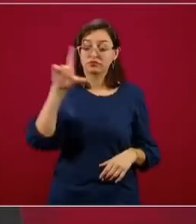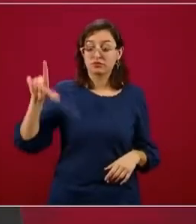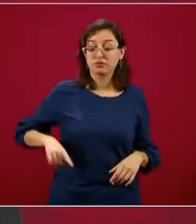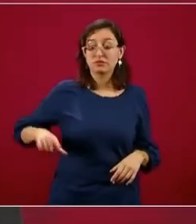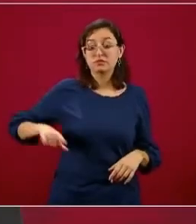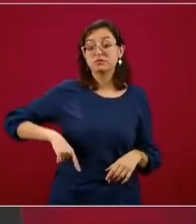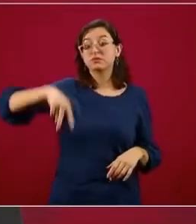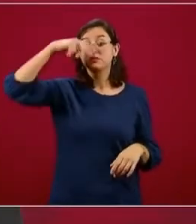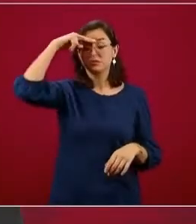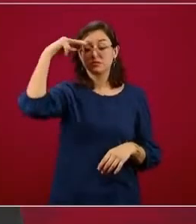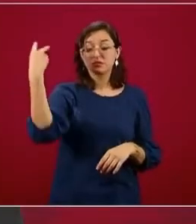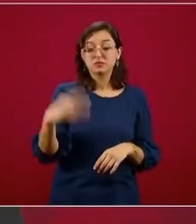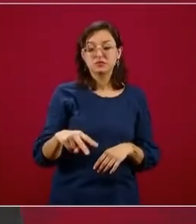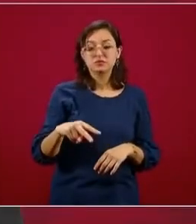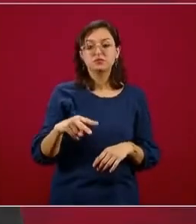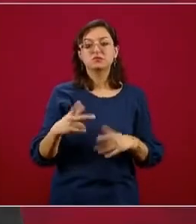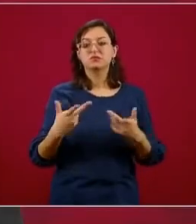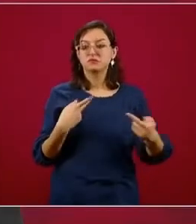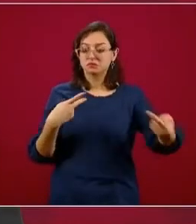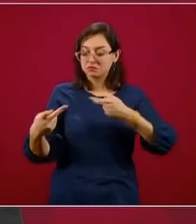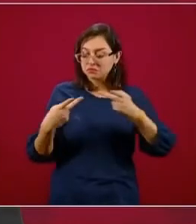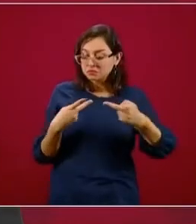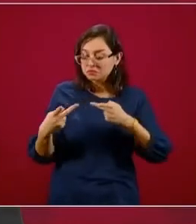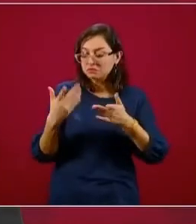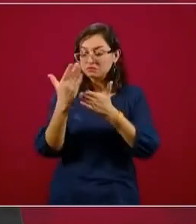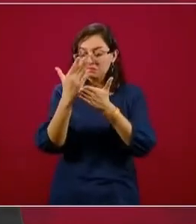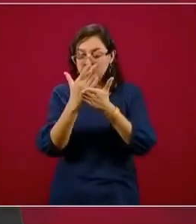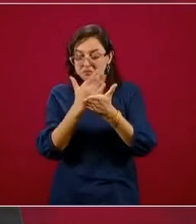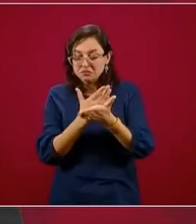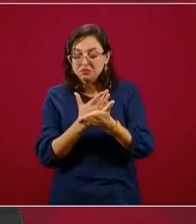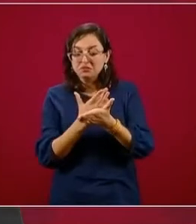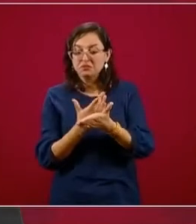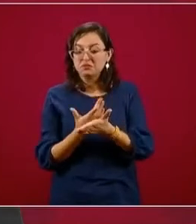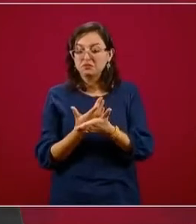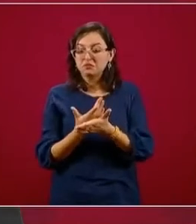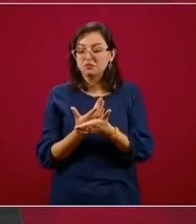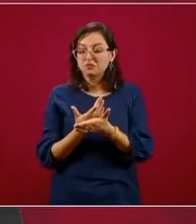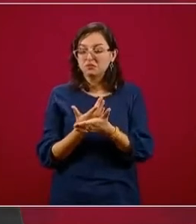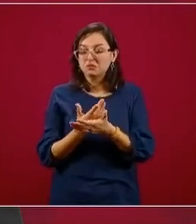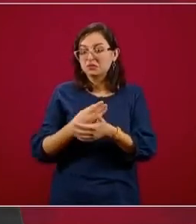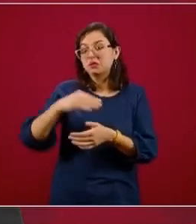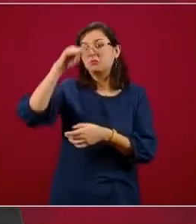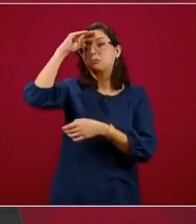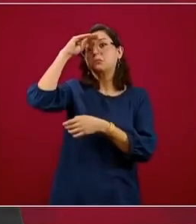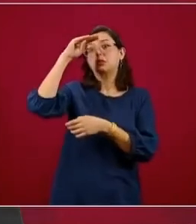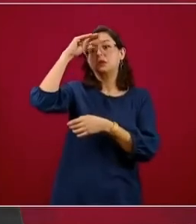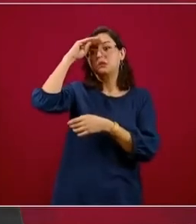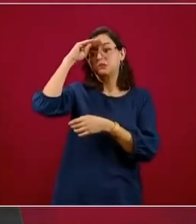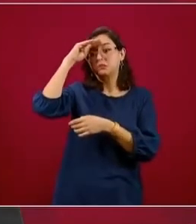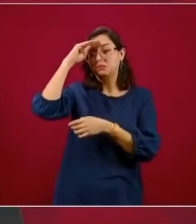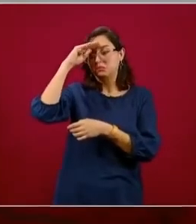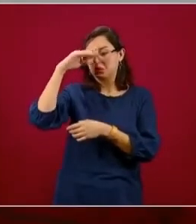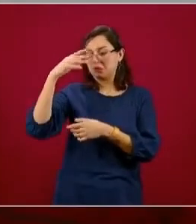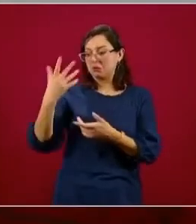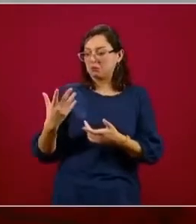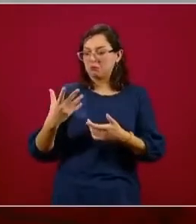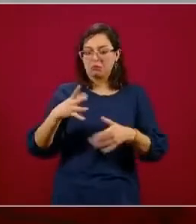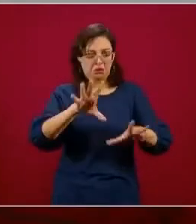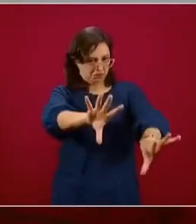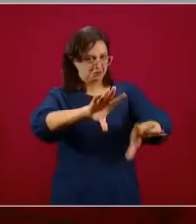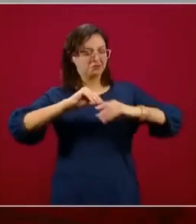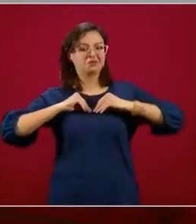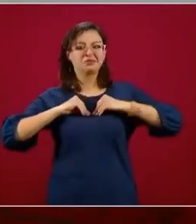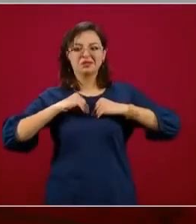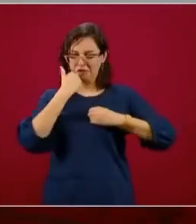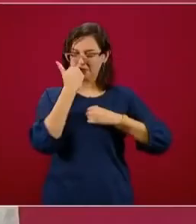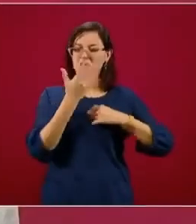mexicano en modo alguno, no tiene plan alguno, nos parece completamente absurdo pensar que deliberadamente uno puede